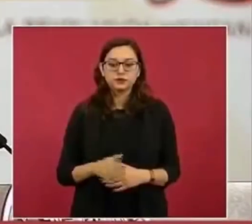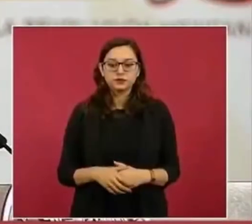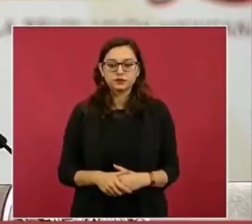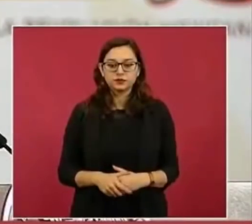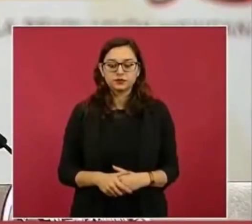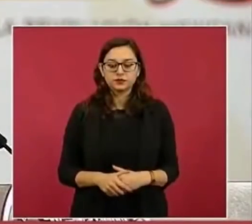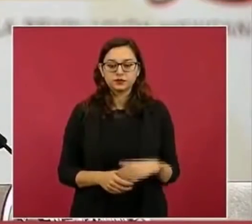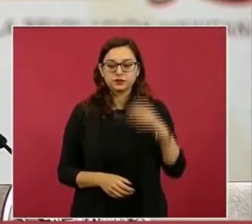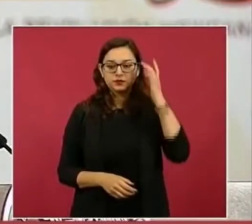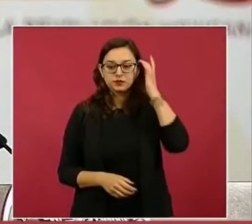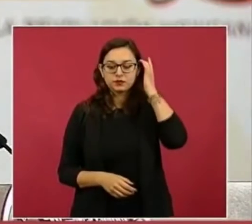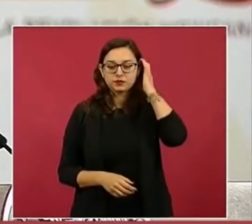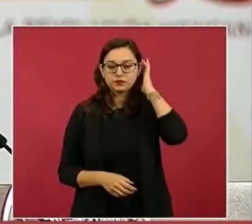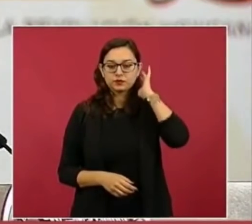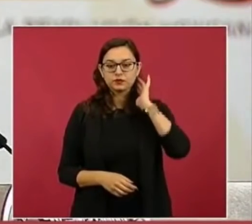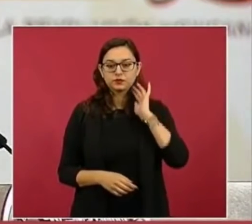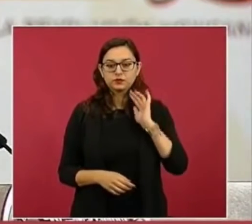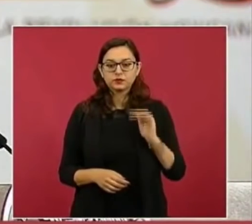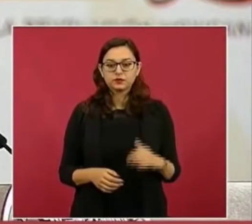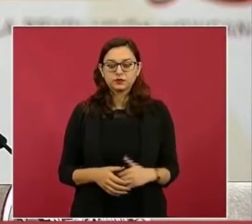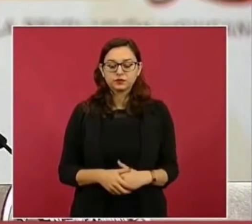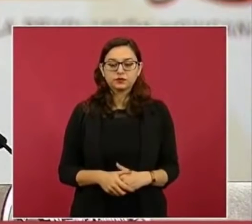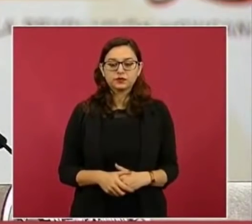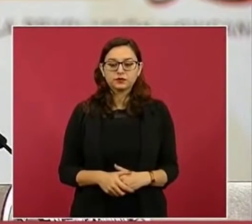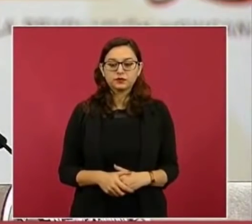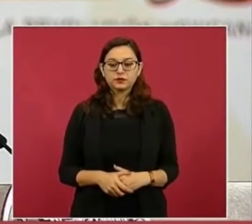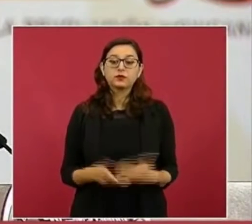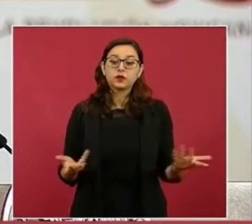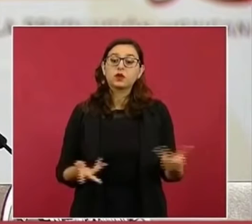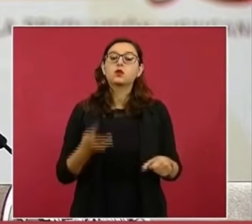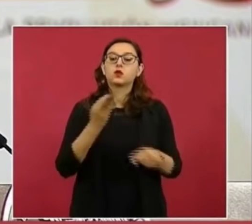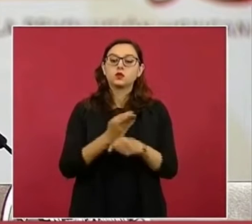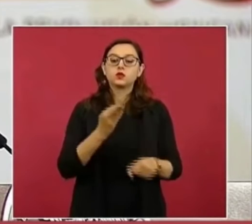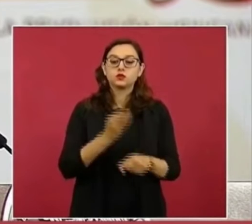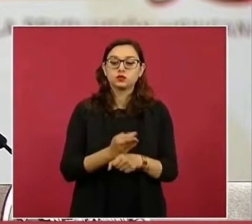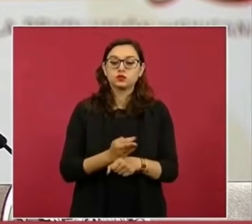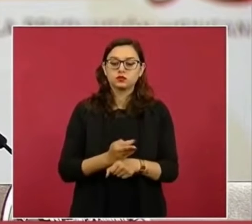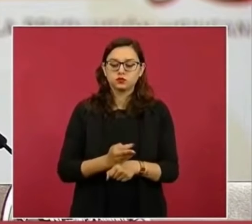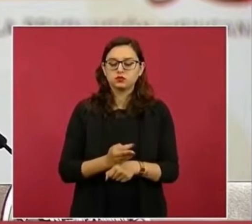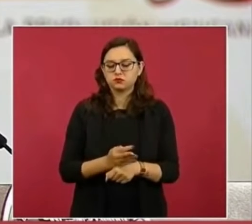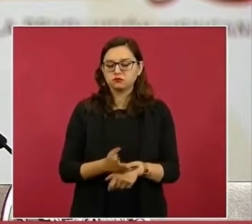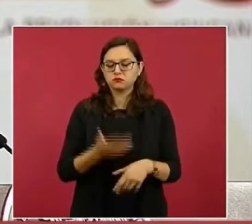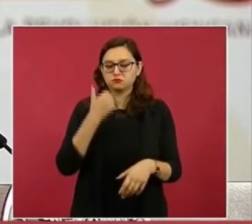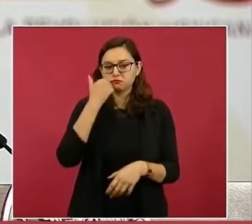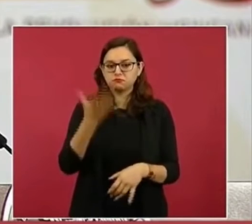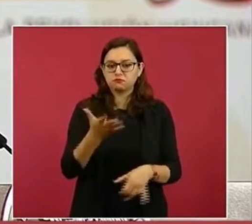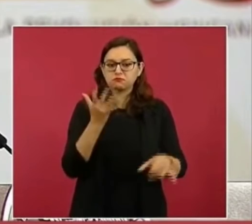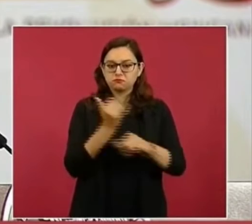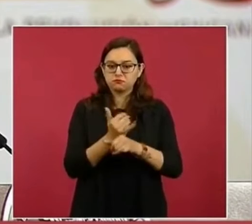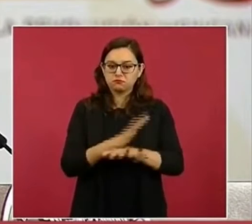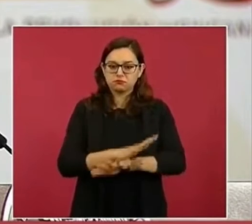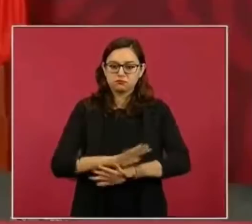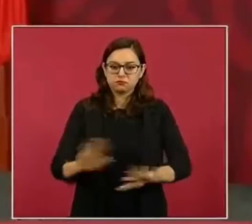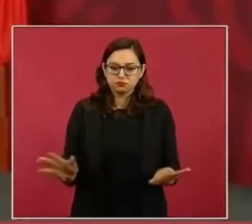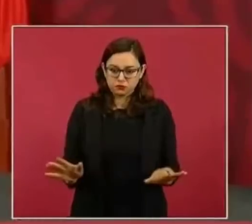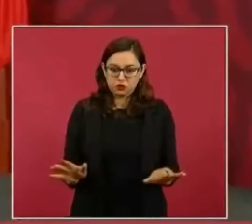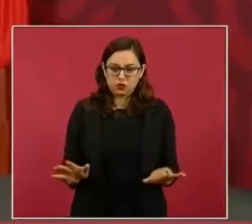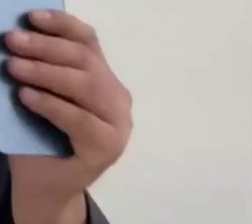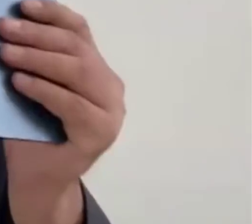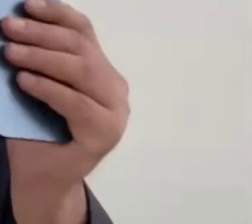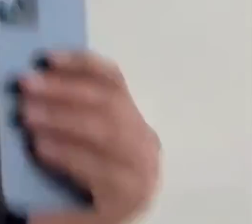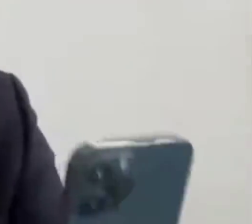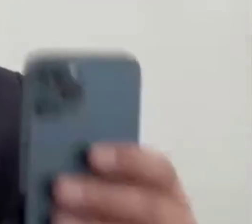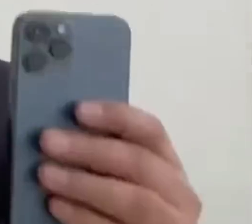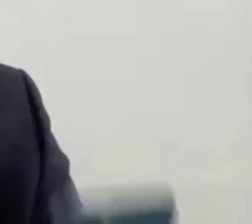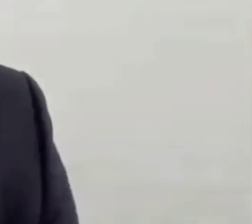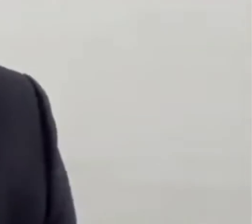le condonaron más de 20,000 millones de pesos en cuestiones tributarias, en impuestos a Televisa. Por eso, por lo